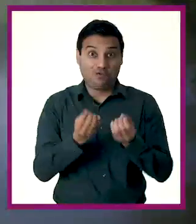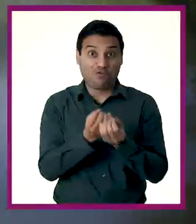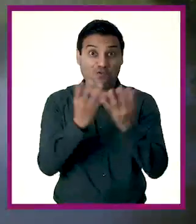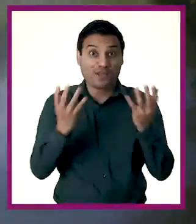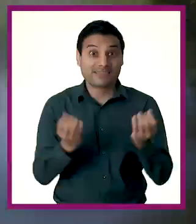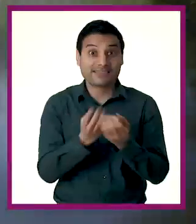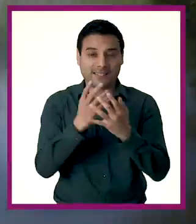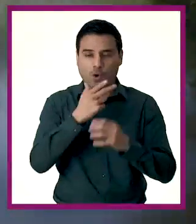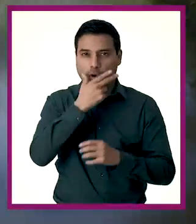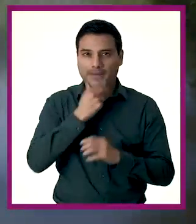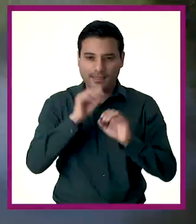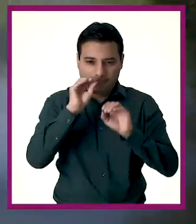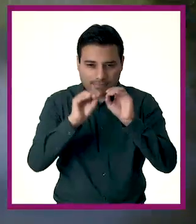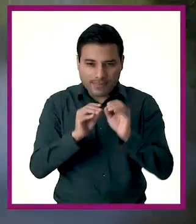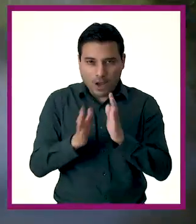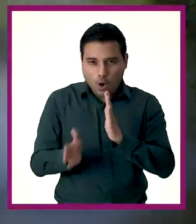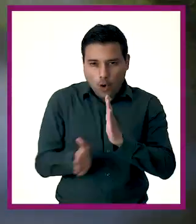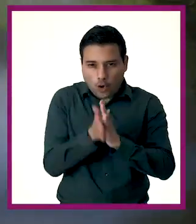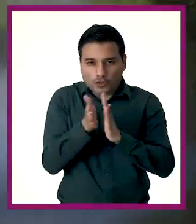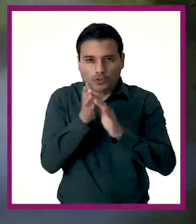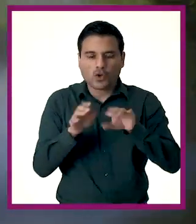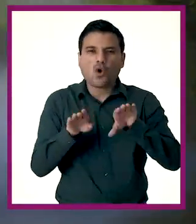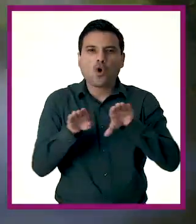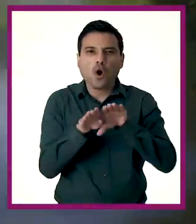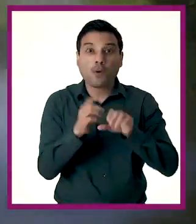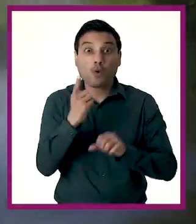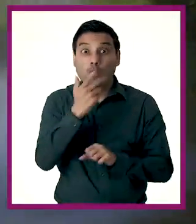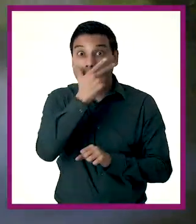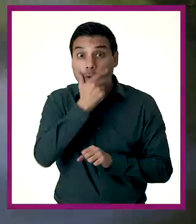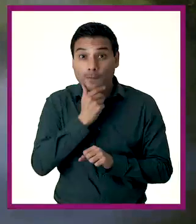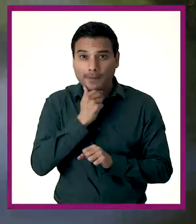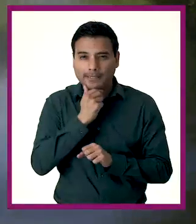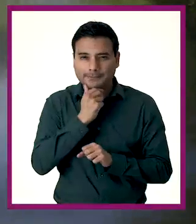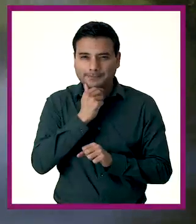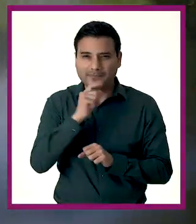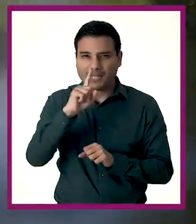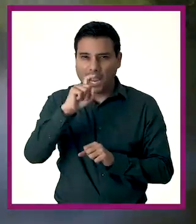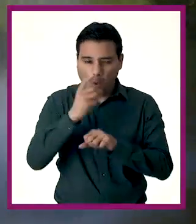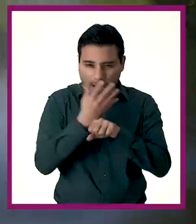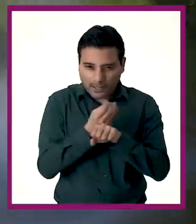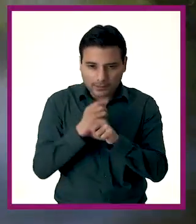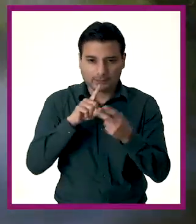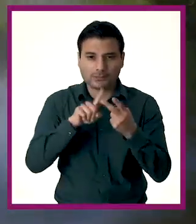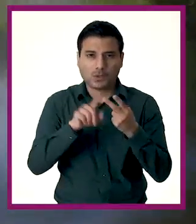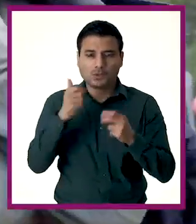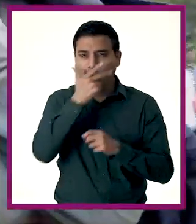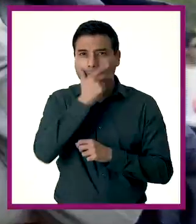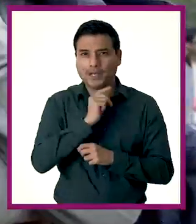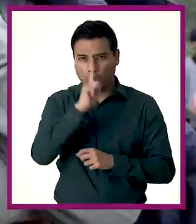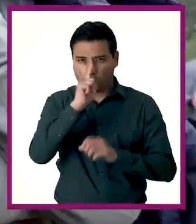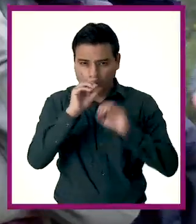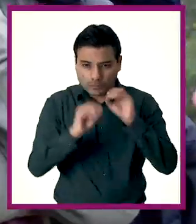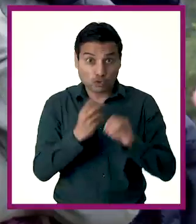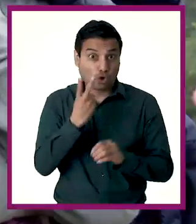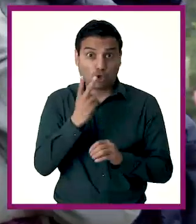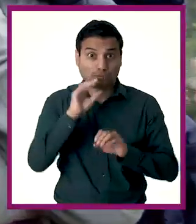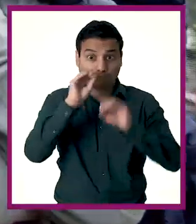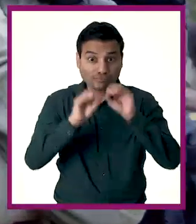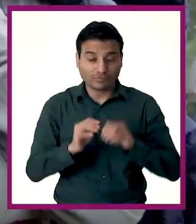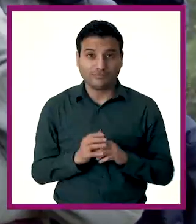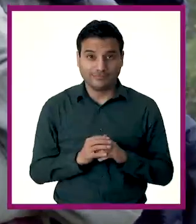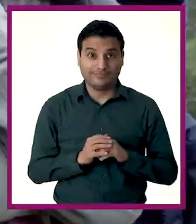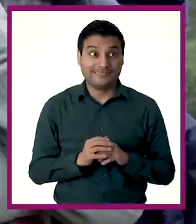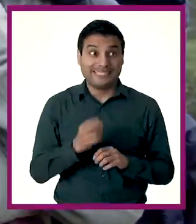es que es diseñada por él y construida solamente con la ayuda del plomero y un electricista. Wow. Y esta fuente